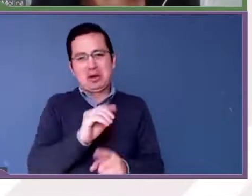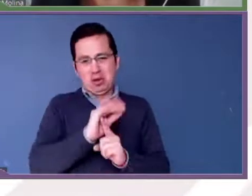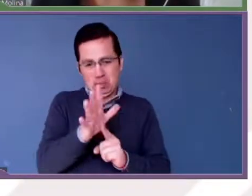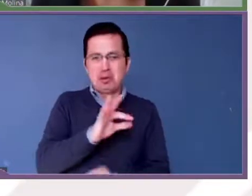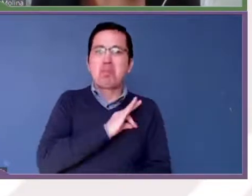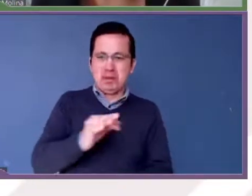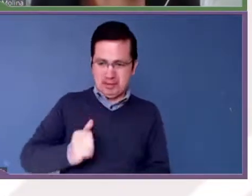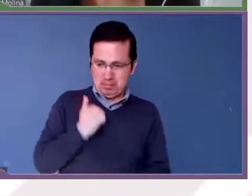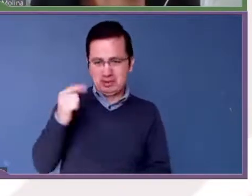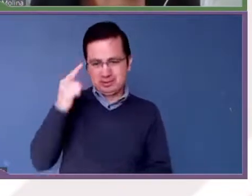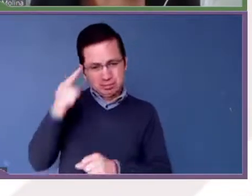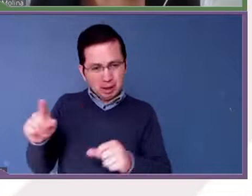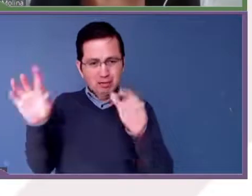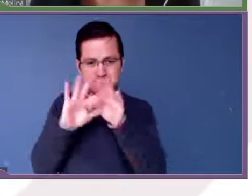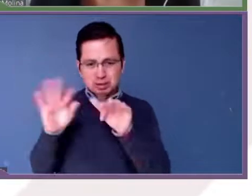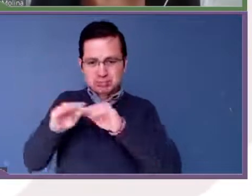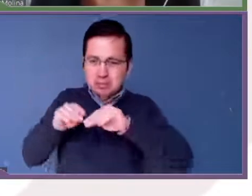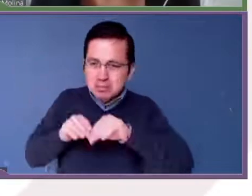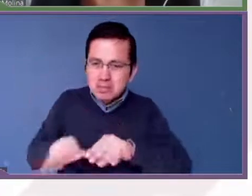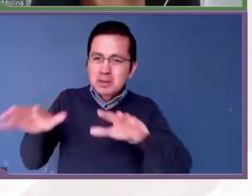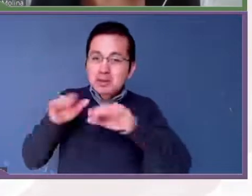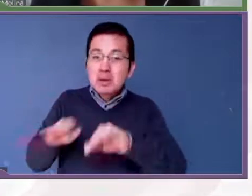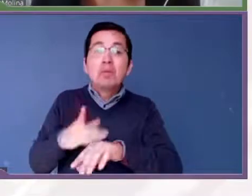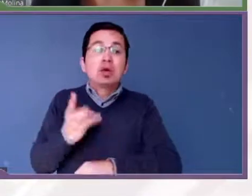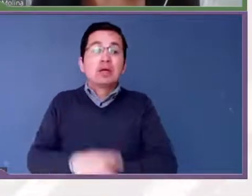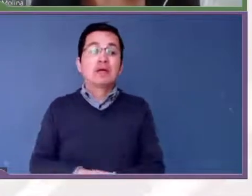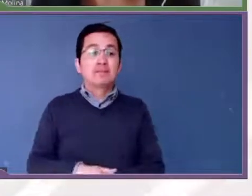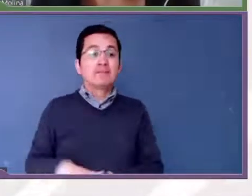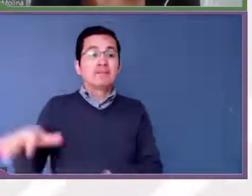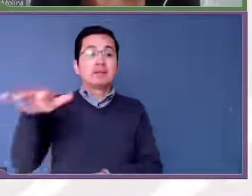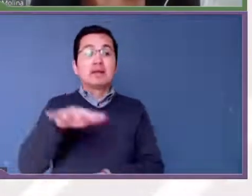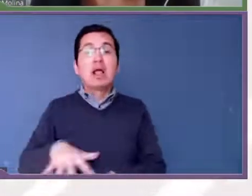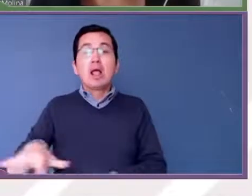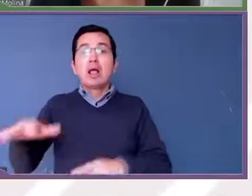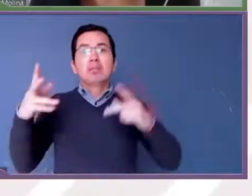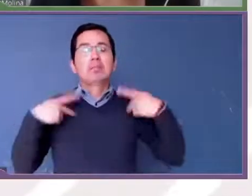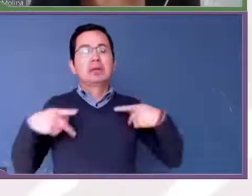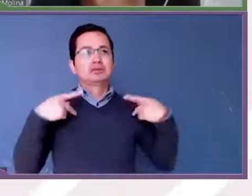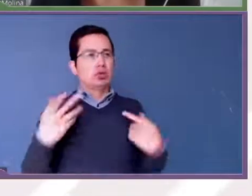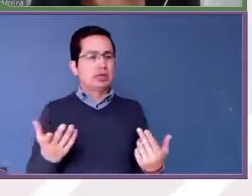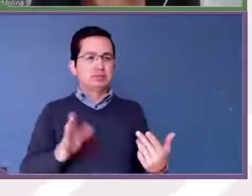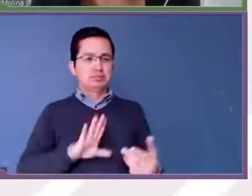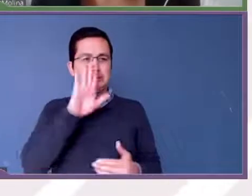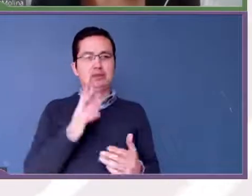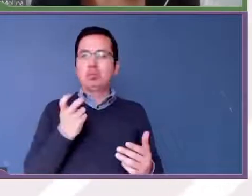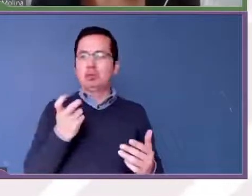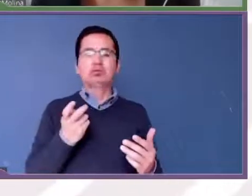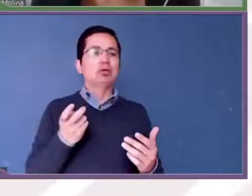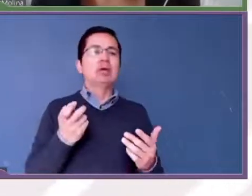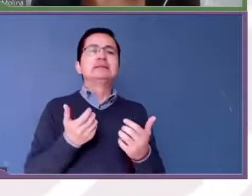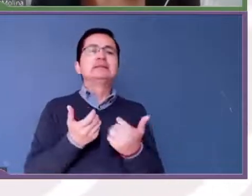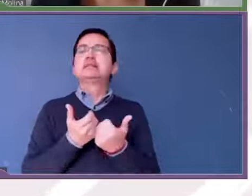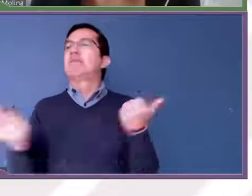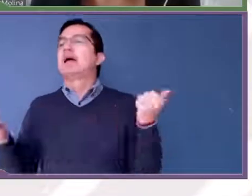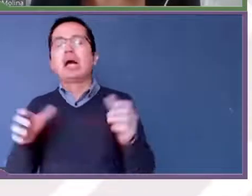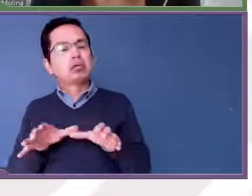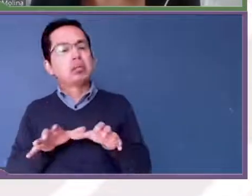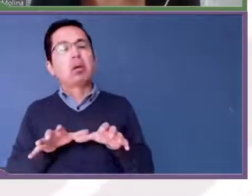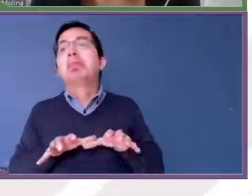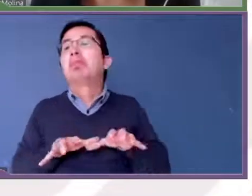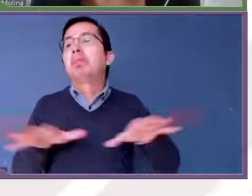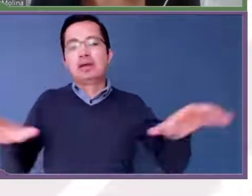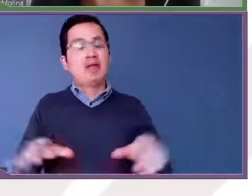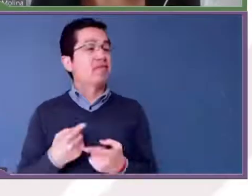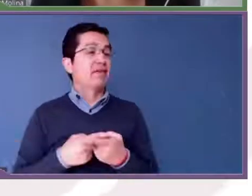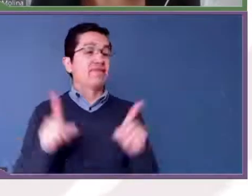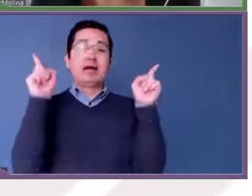investigación, porque significa que seguimos separando el fenómeno y entonces estamos convencidos a partir de las campañas, la visibilización,